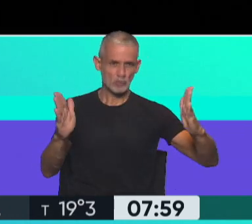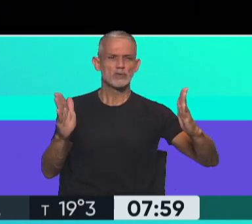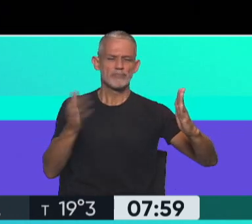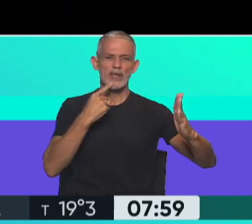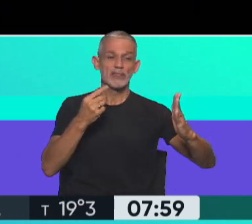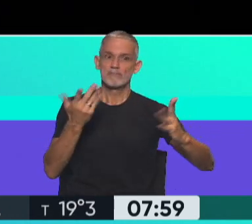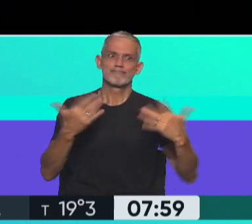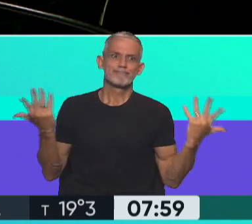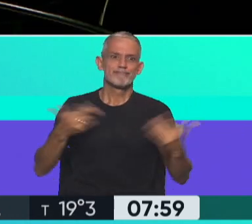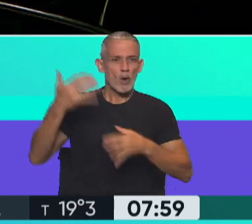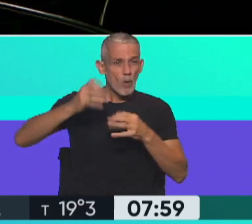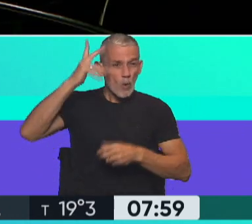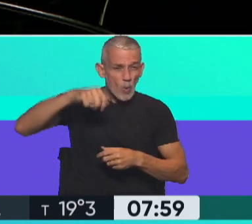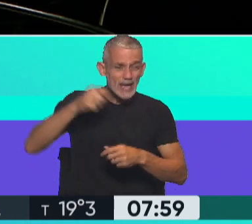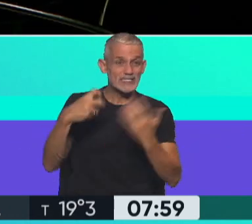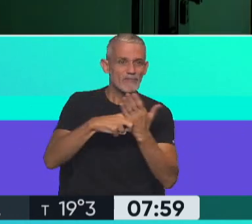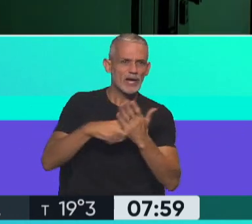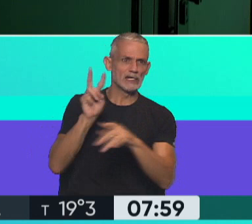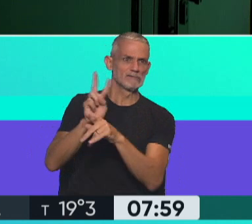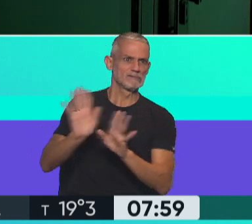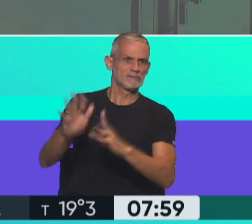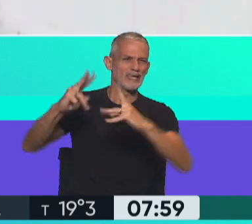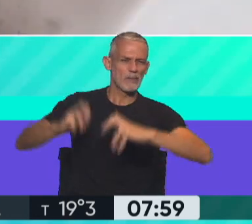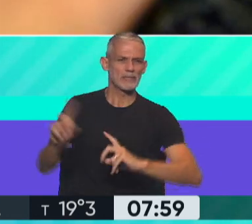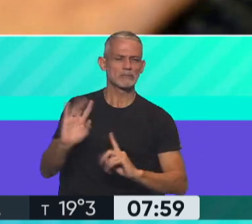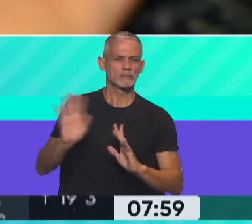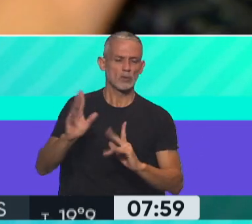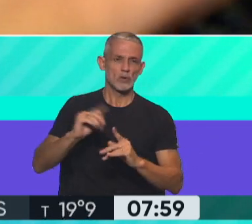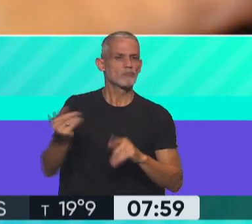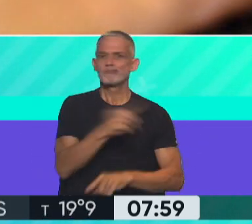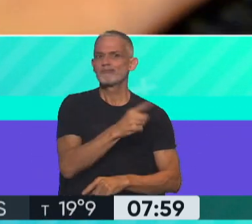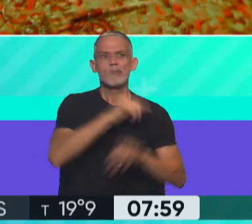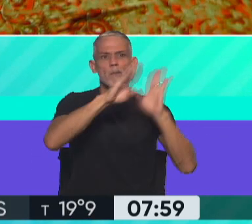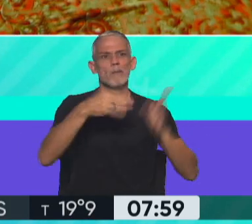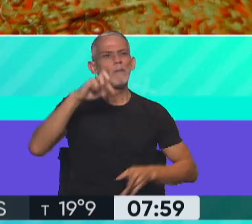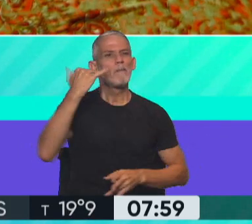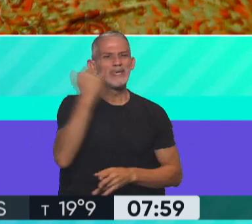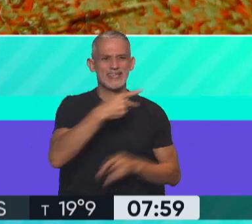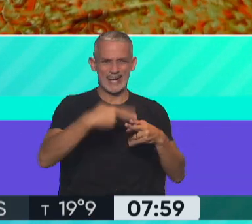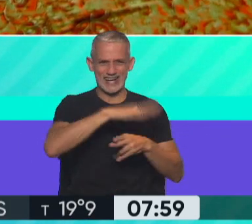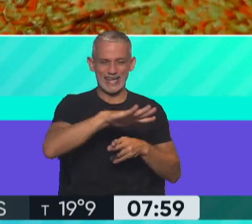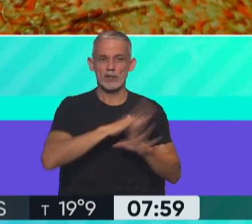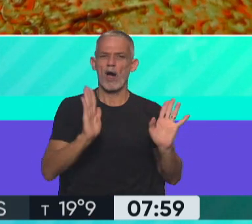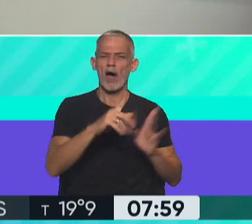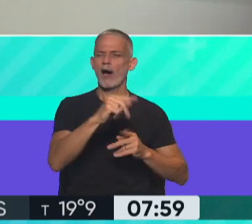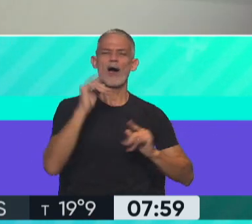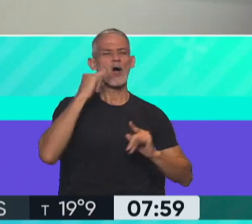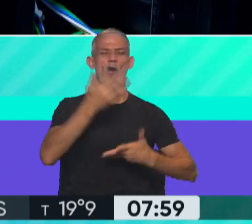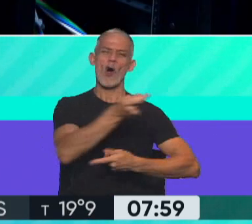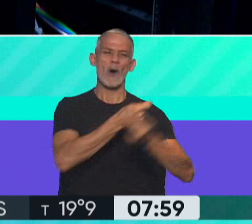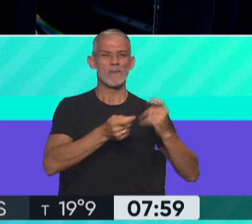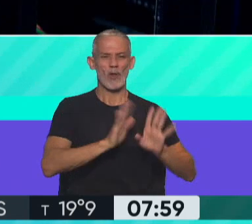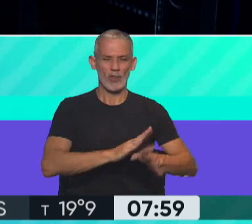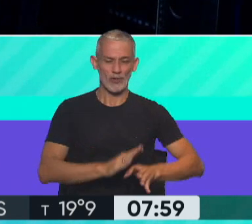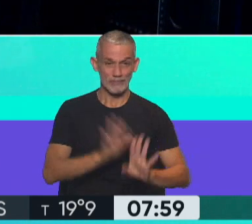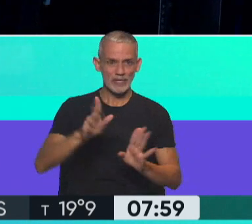una protección de jueces y fiscales que quieren sistemáticamente ir a Comodoro Pi porque ahí se sienten como en casa. Y además habló de